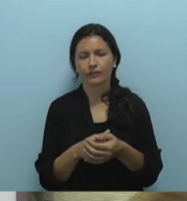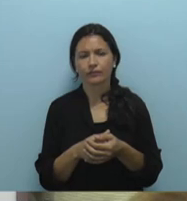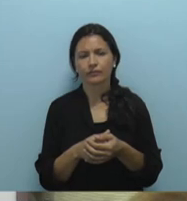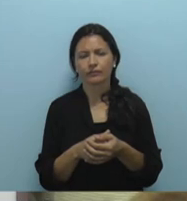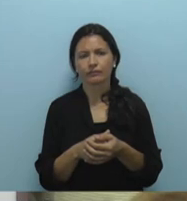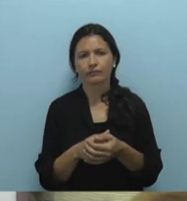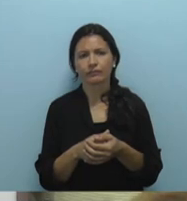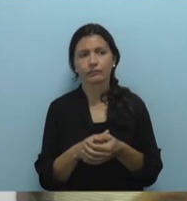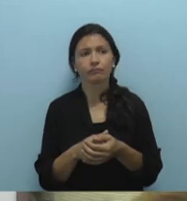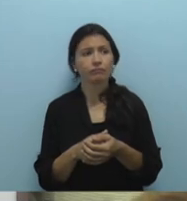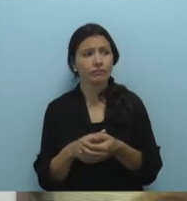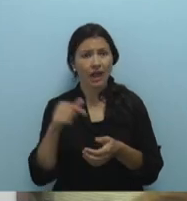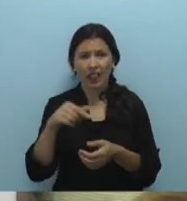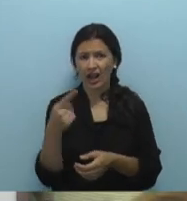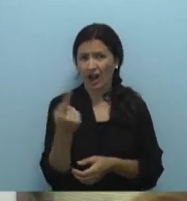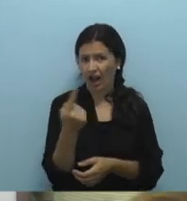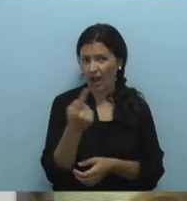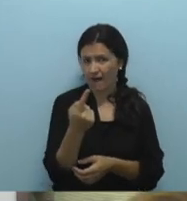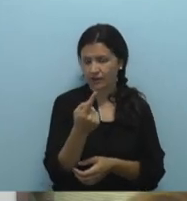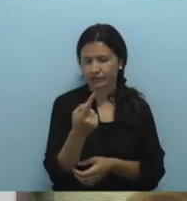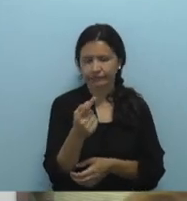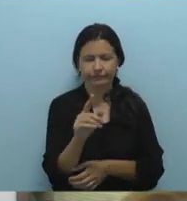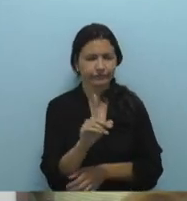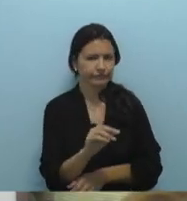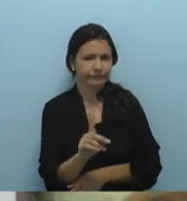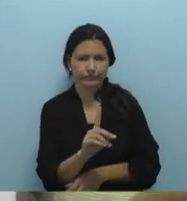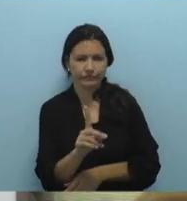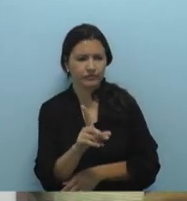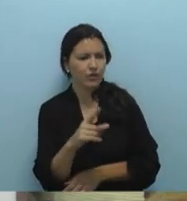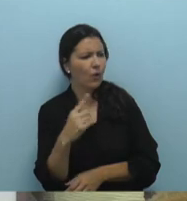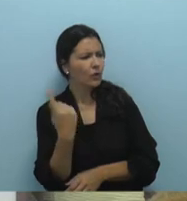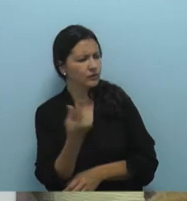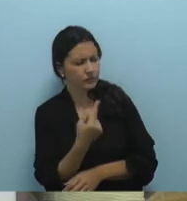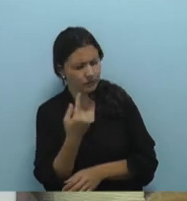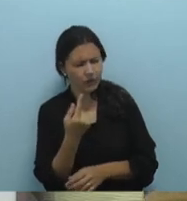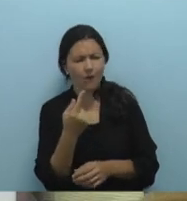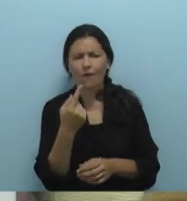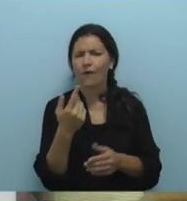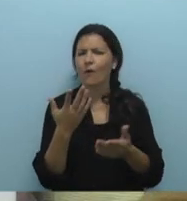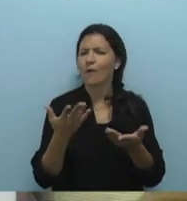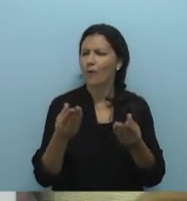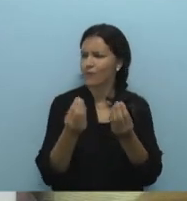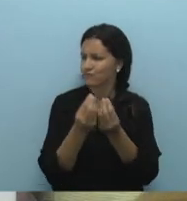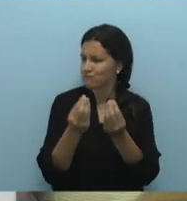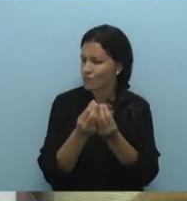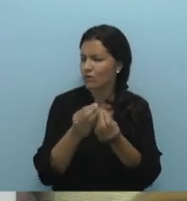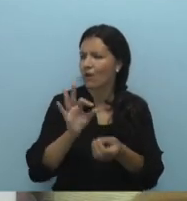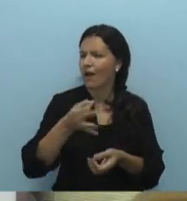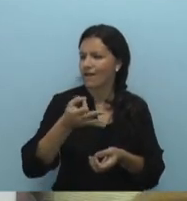no es la primera vez que pasa. Todos los que estamos sentados acá, de una forma u otra, con mayor o menor